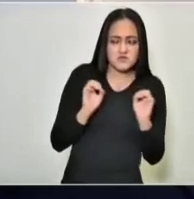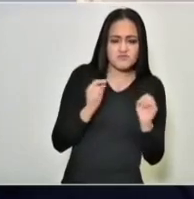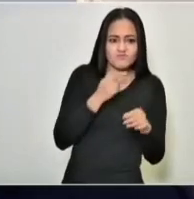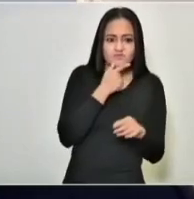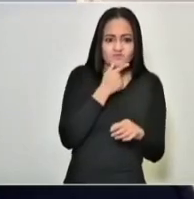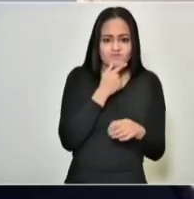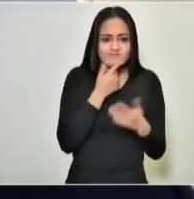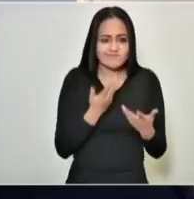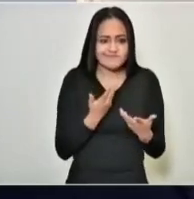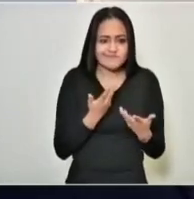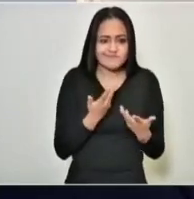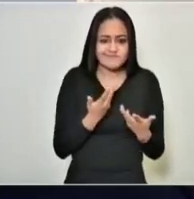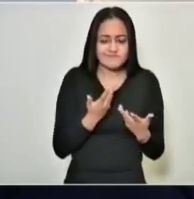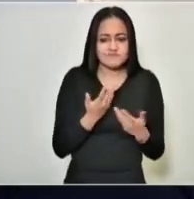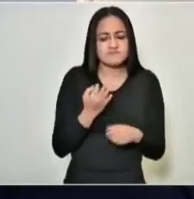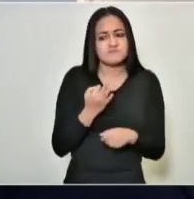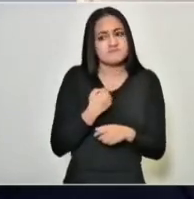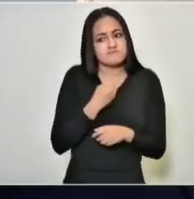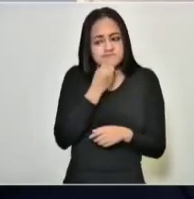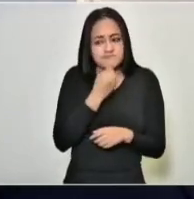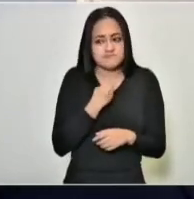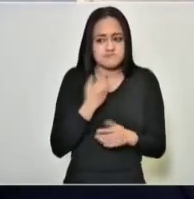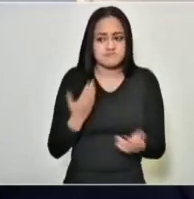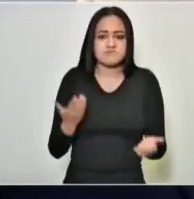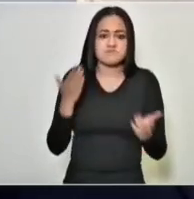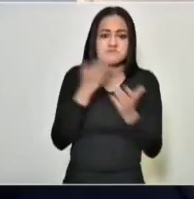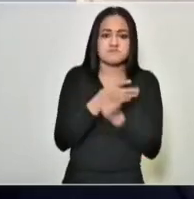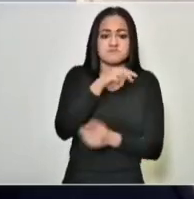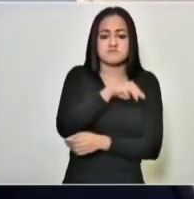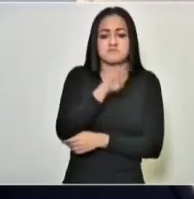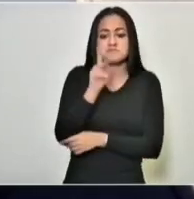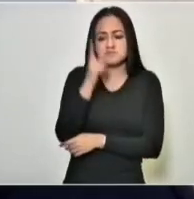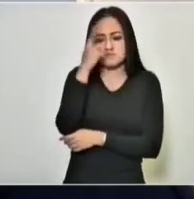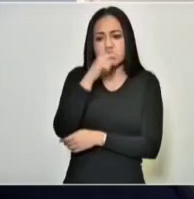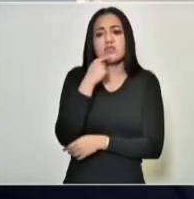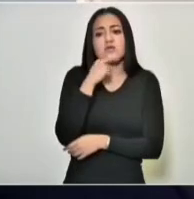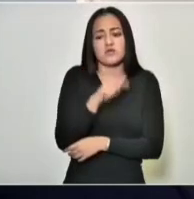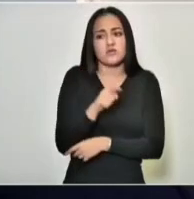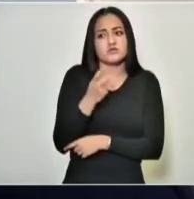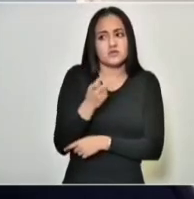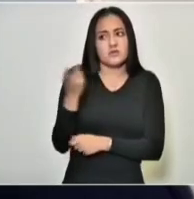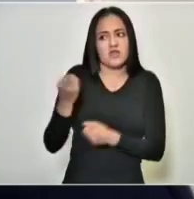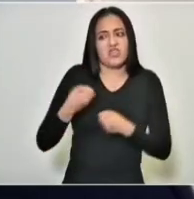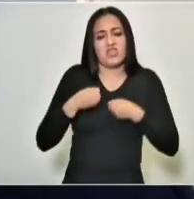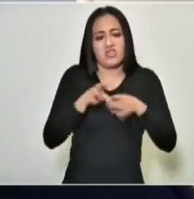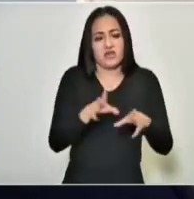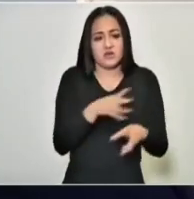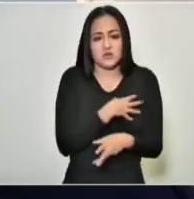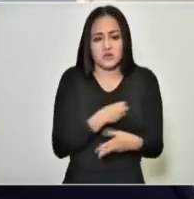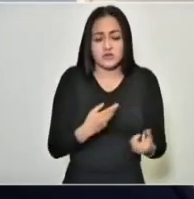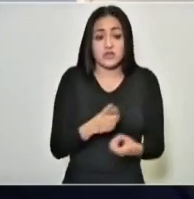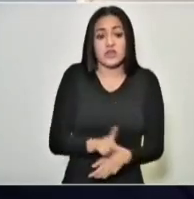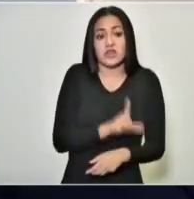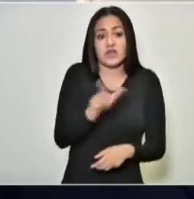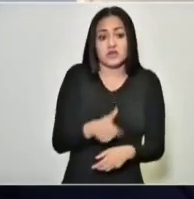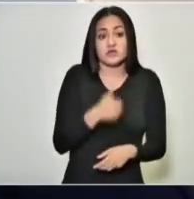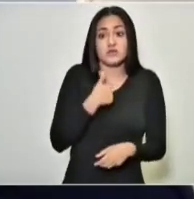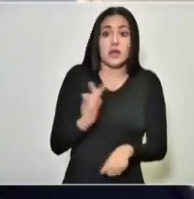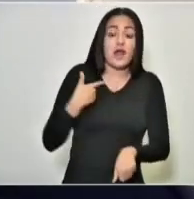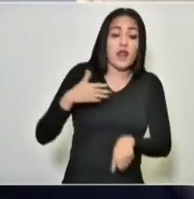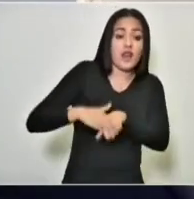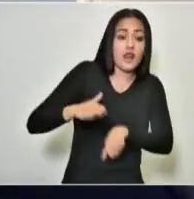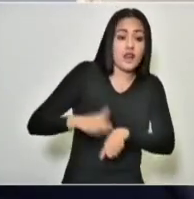los menores, pues acudió a la agencia del Ministerio Público a presentar la denuncia correspondiente y fue como fuimos